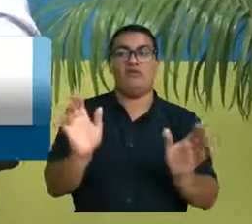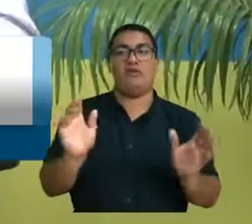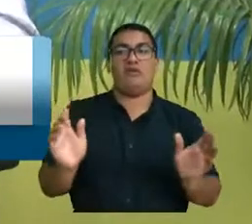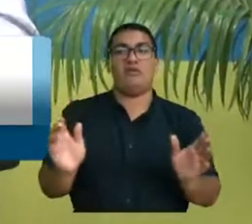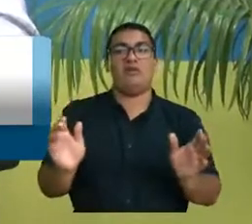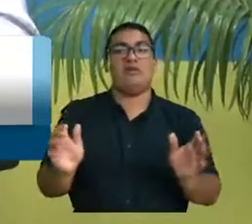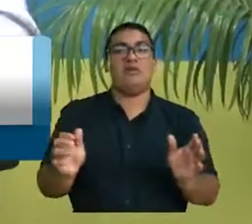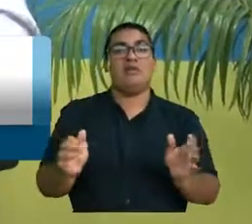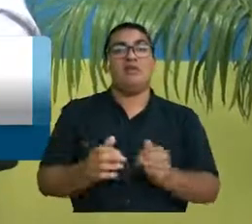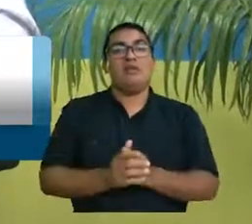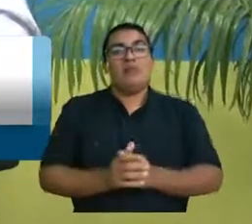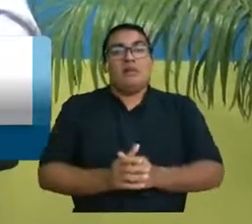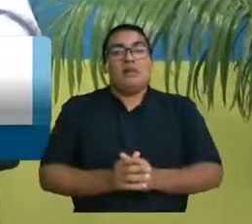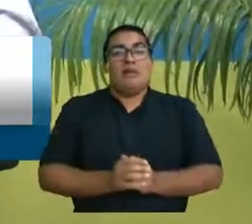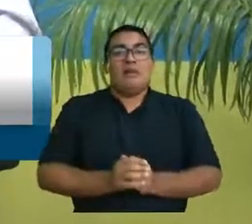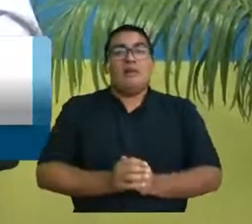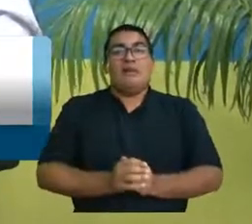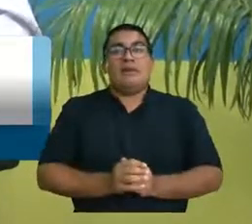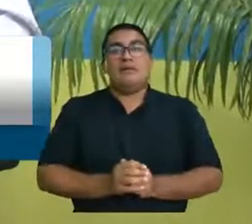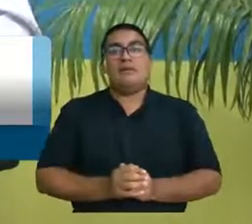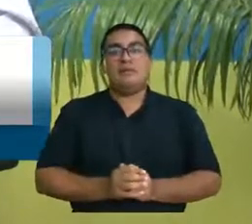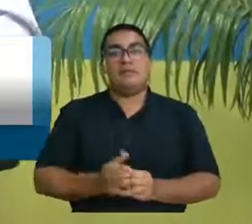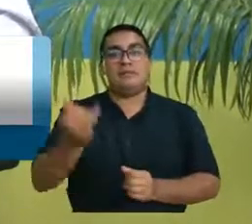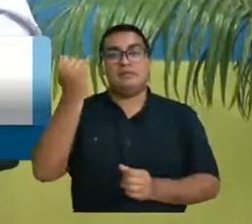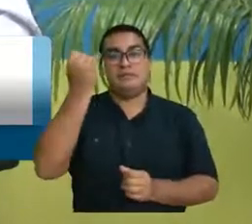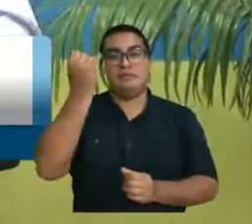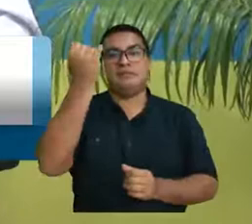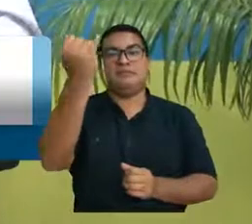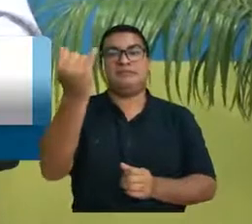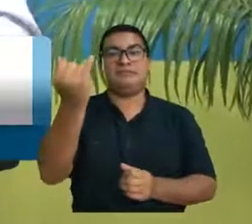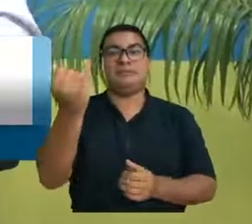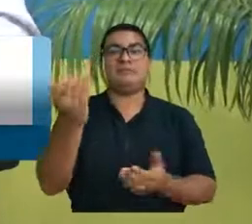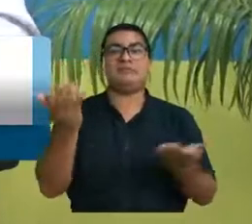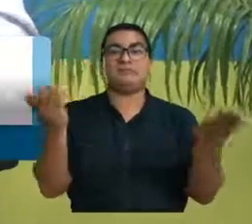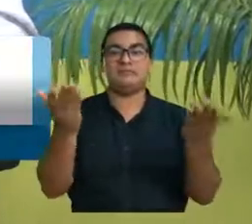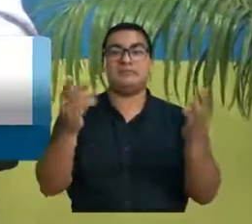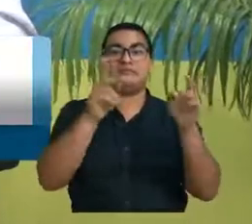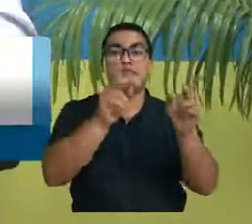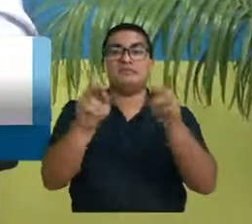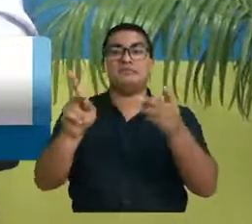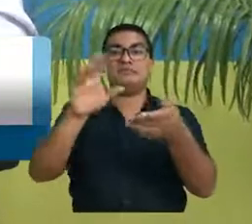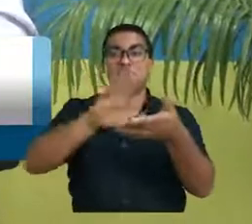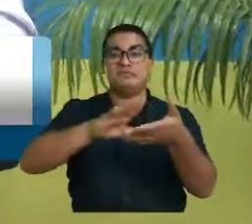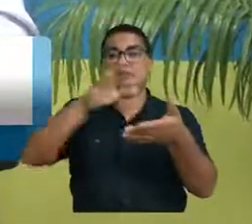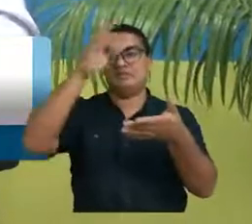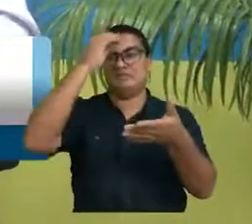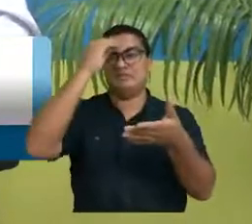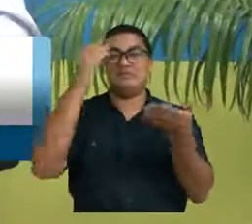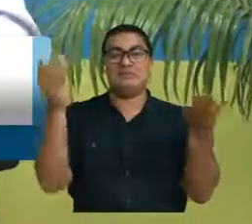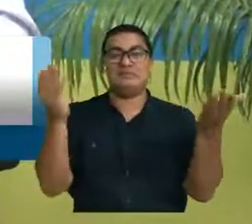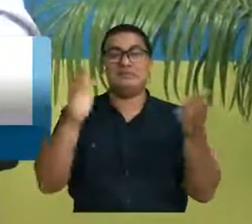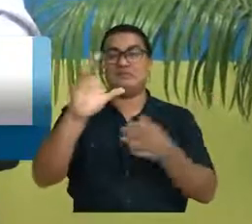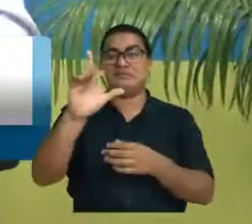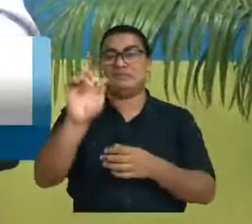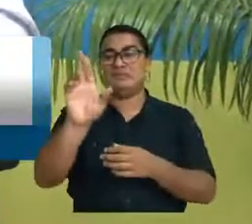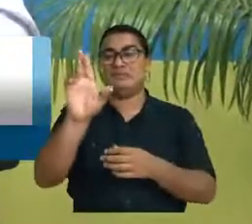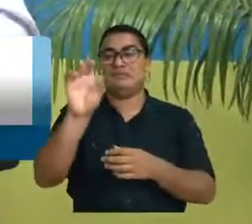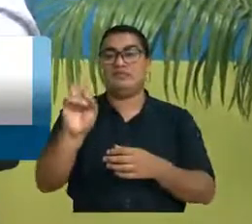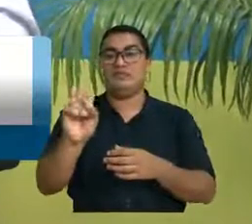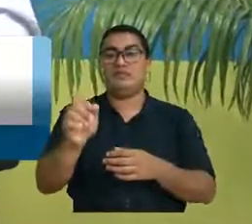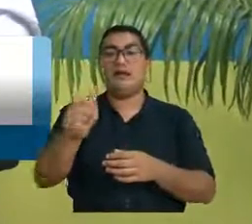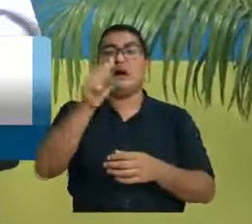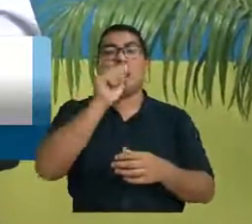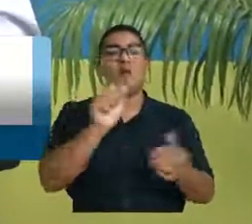para comercio. Entonces, la idea es que nosotros aprendamos a hacer diluciones de ese cloro. Sí.